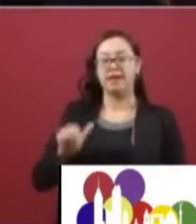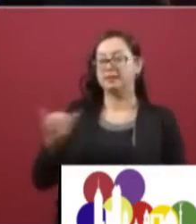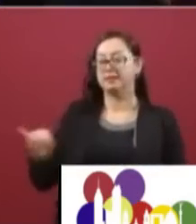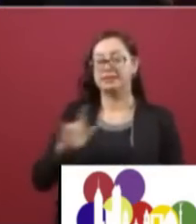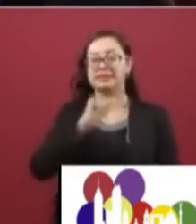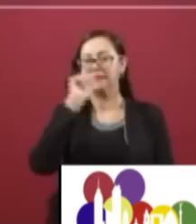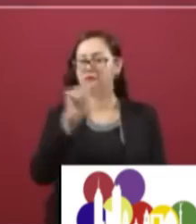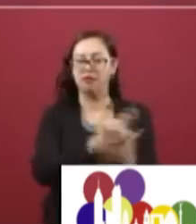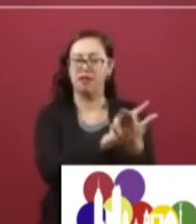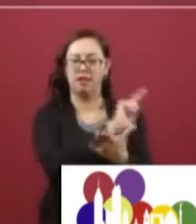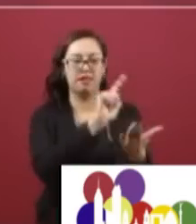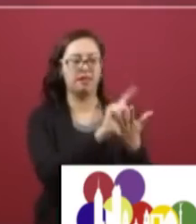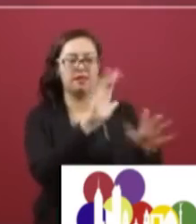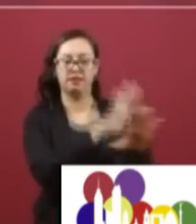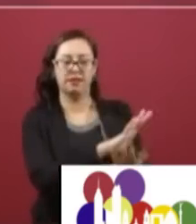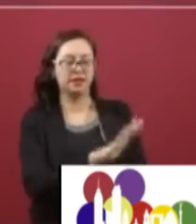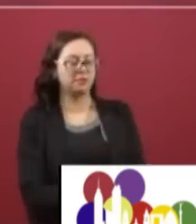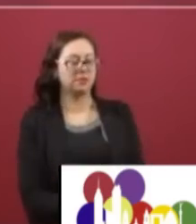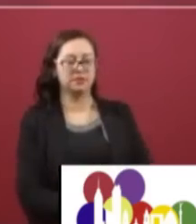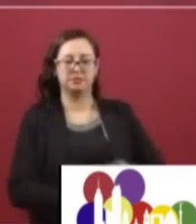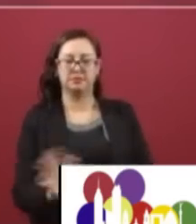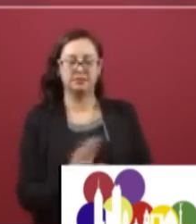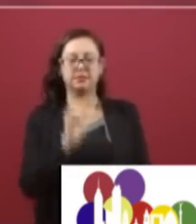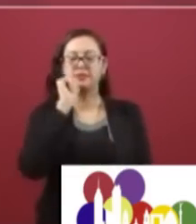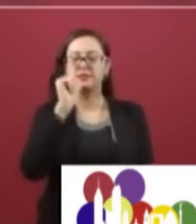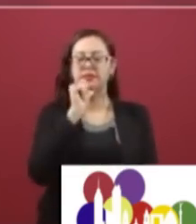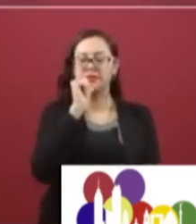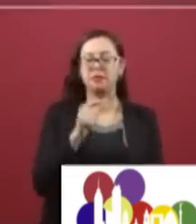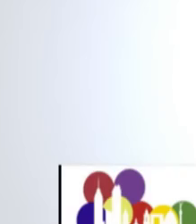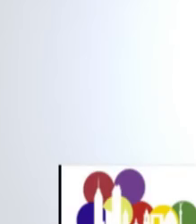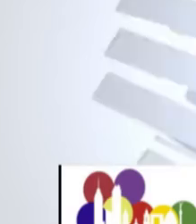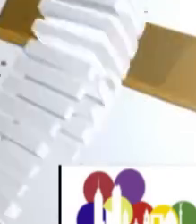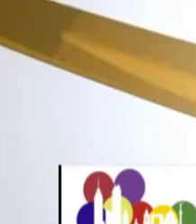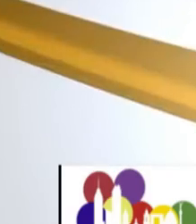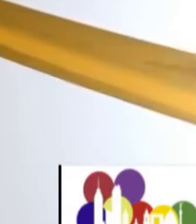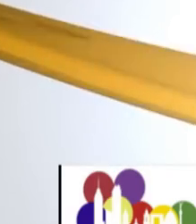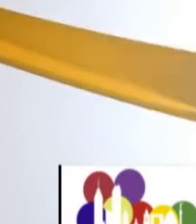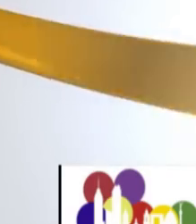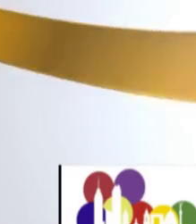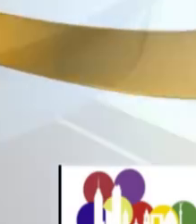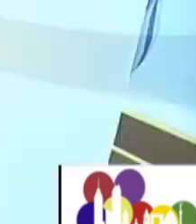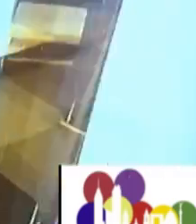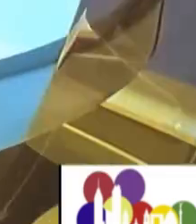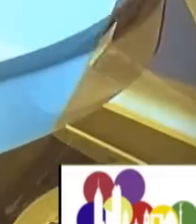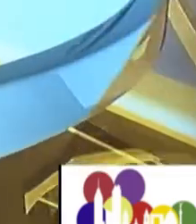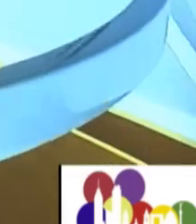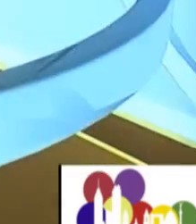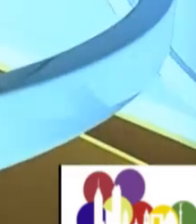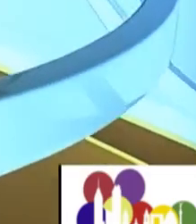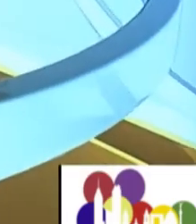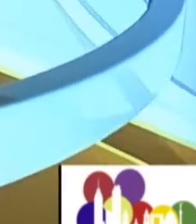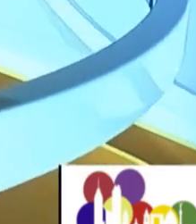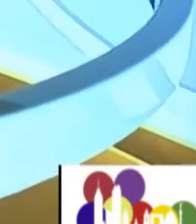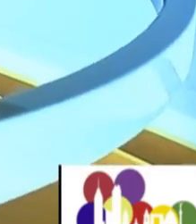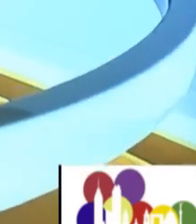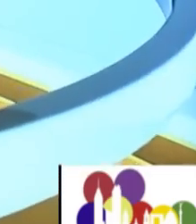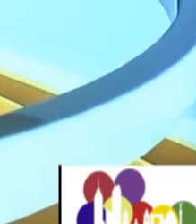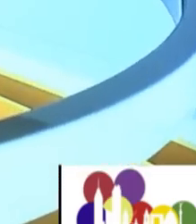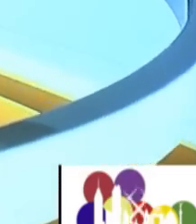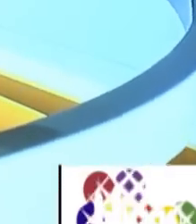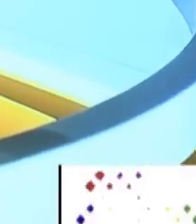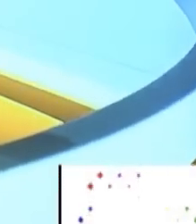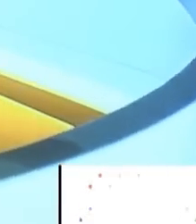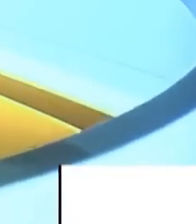en el cobro por el envío de remesas. Miguel Barbosa Huerta será